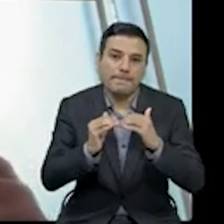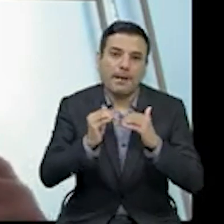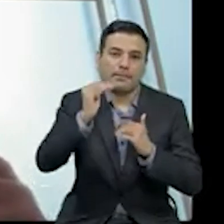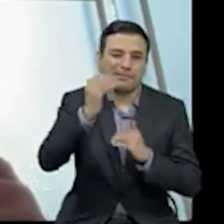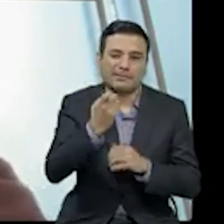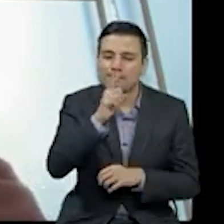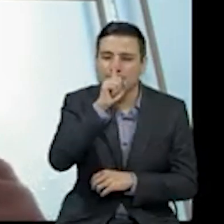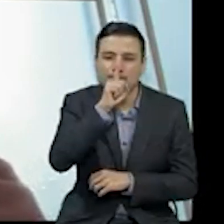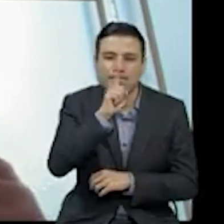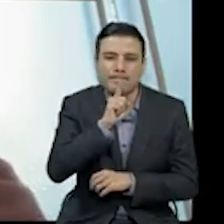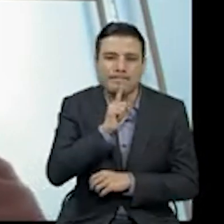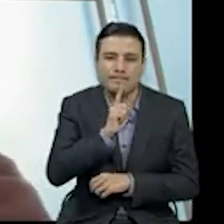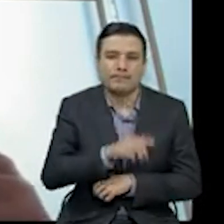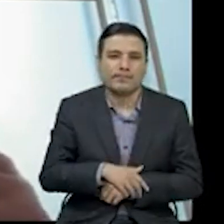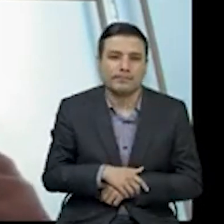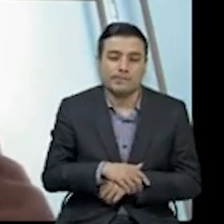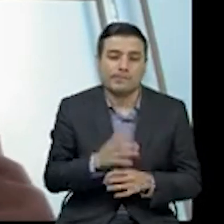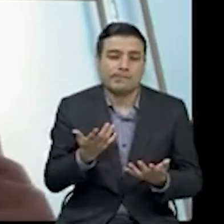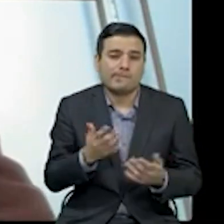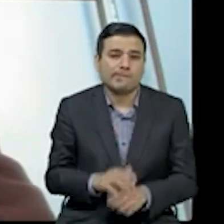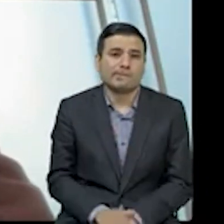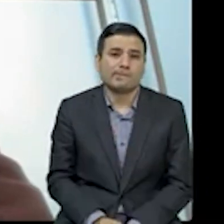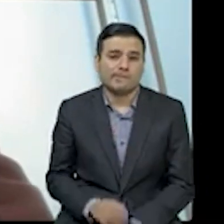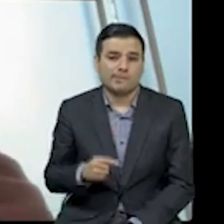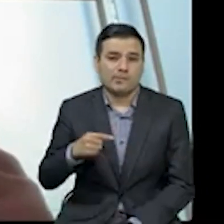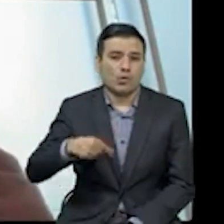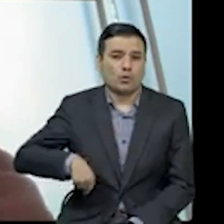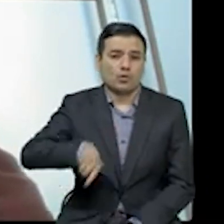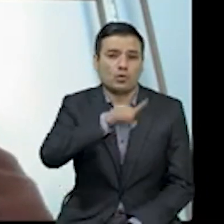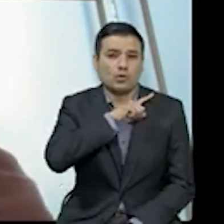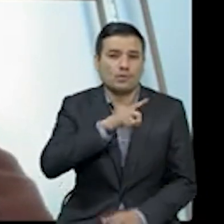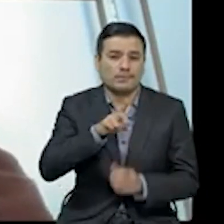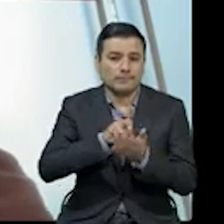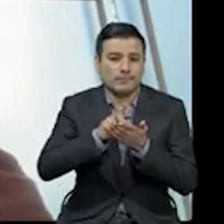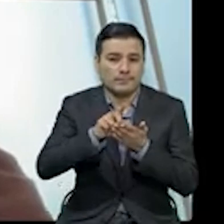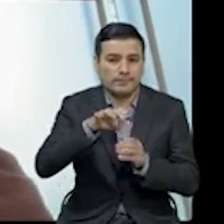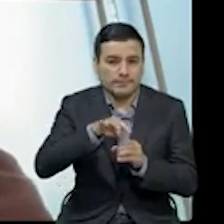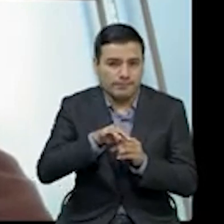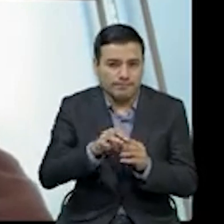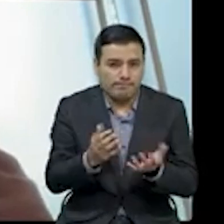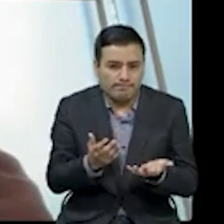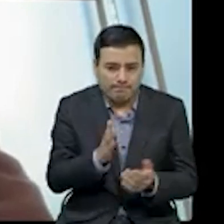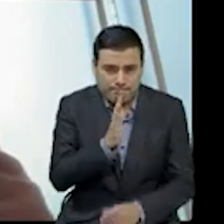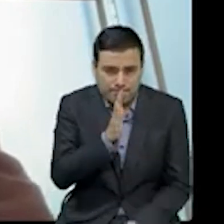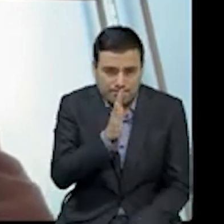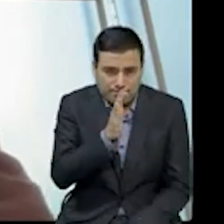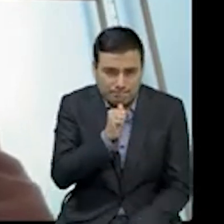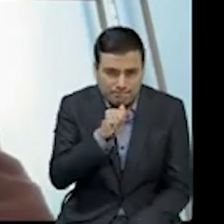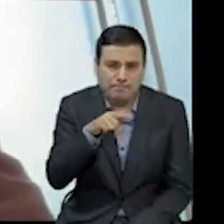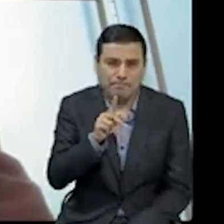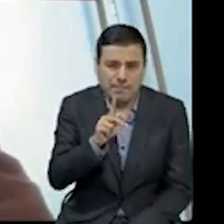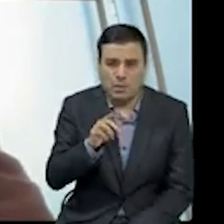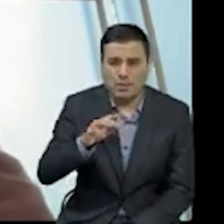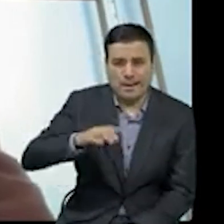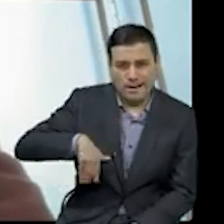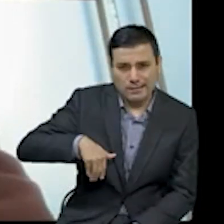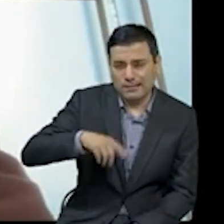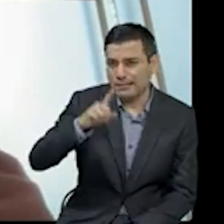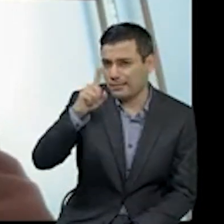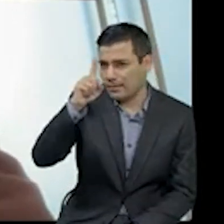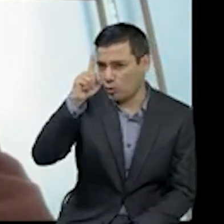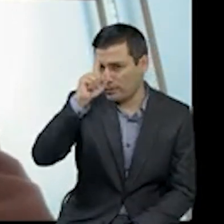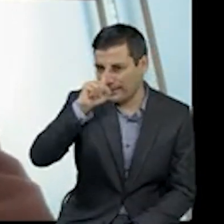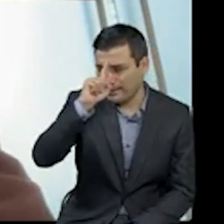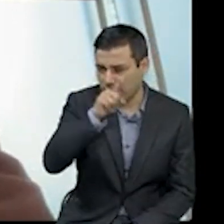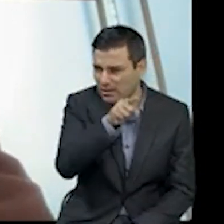tenemos derecho al voto, solo a la reflexión, y escuchando las intervenciones de los consejeros electorales, a